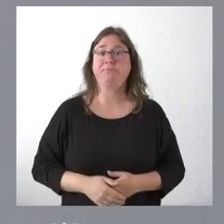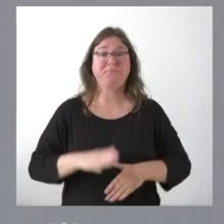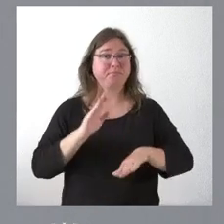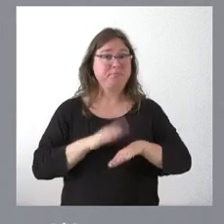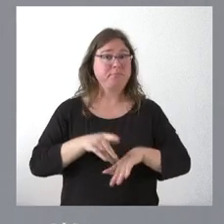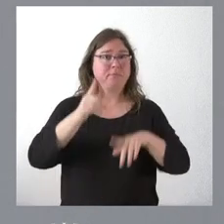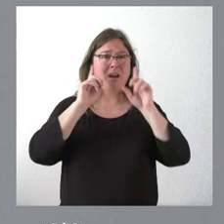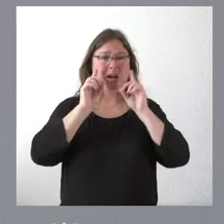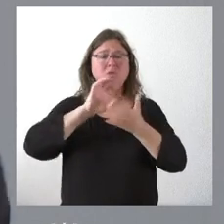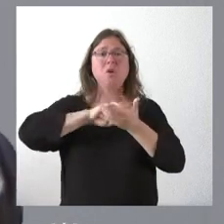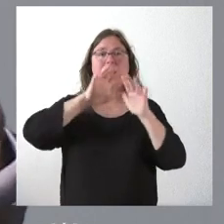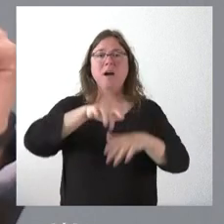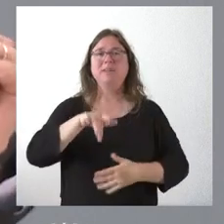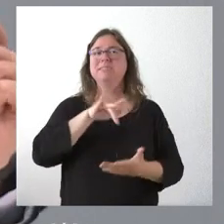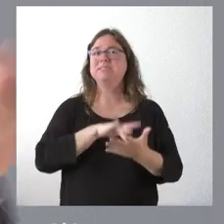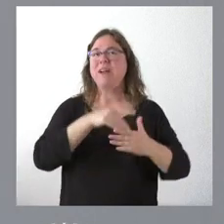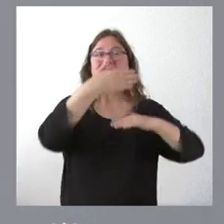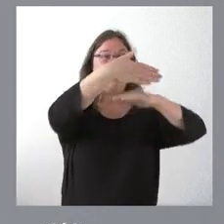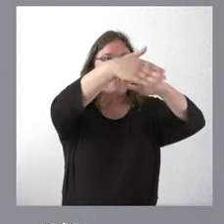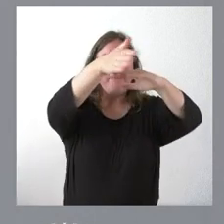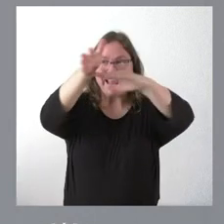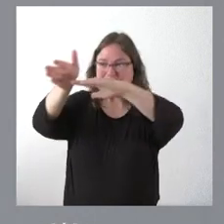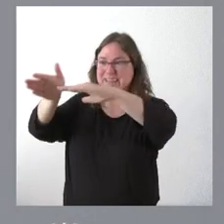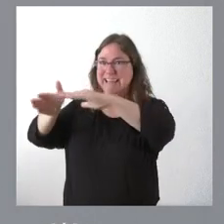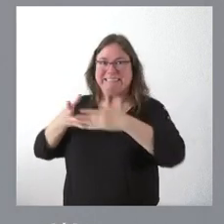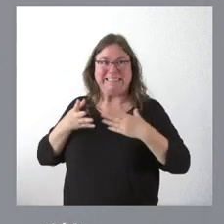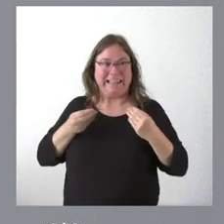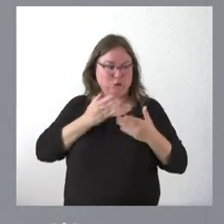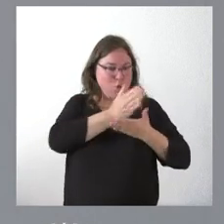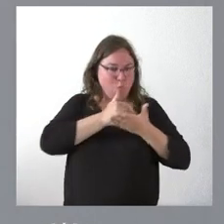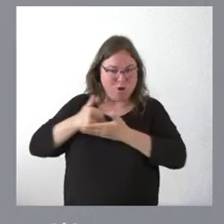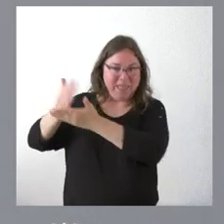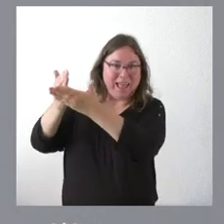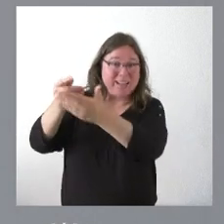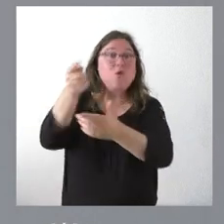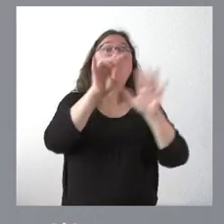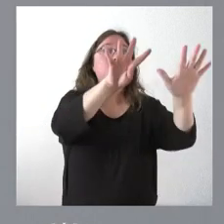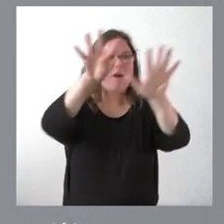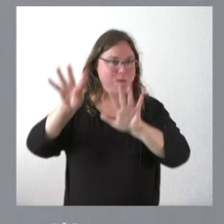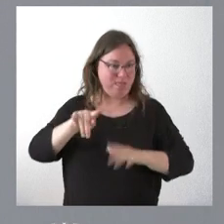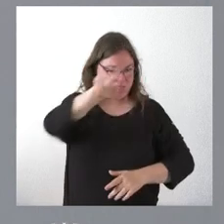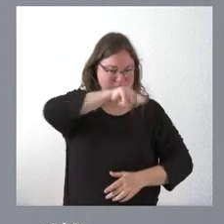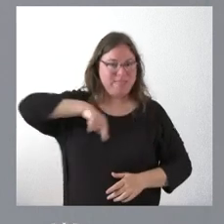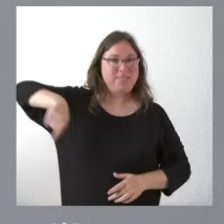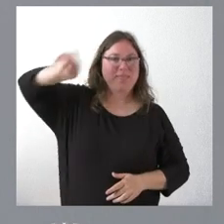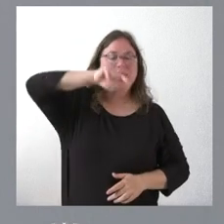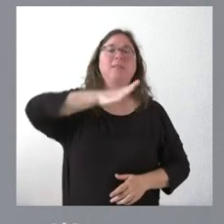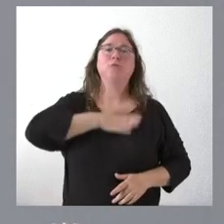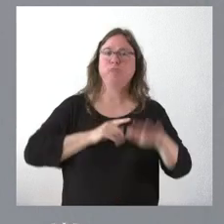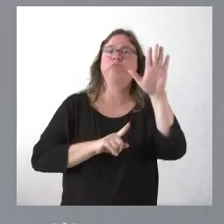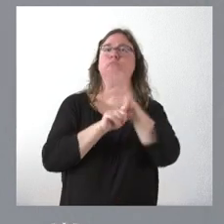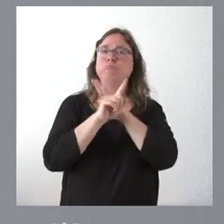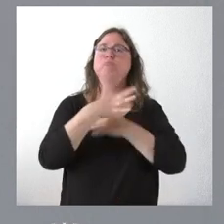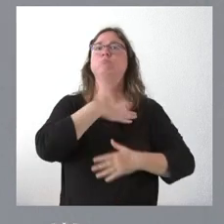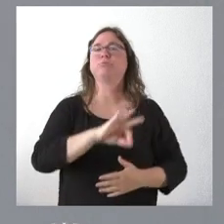Castilla y León tiene tantos límites geográficos con otras comunidades autónomas, son 9, y que nosotros lo podamos impulsar, lo podamos desarrollar,